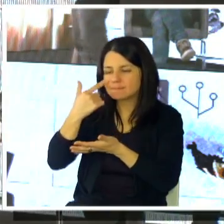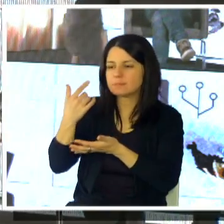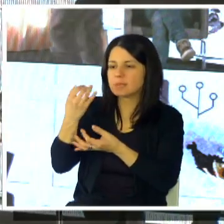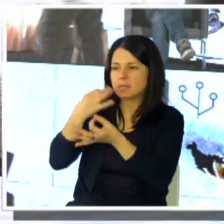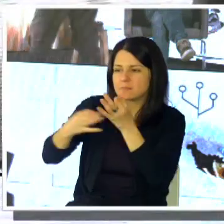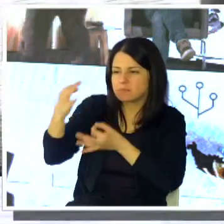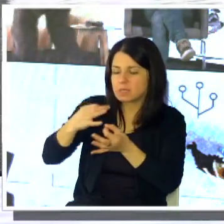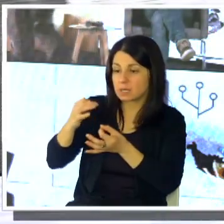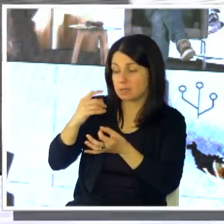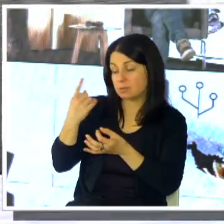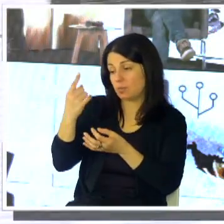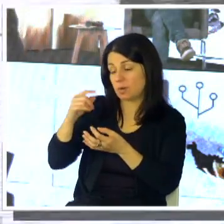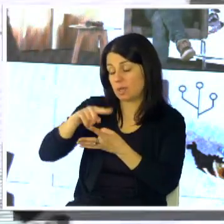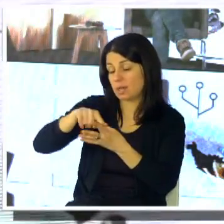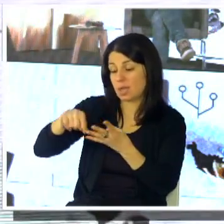los 4